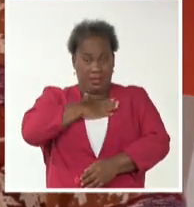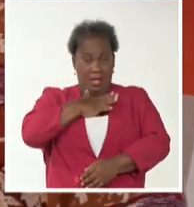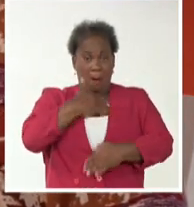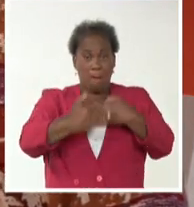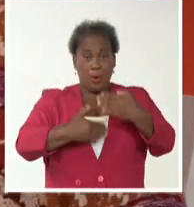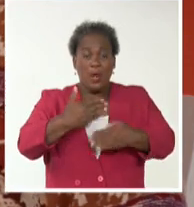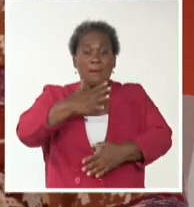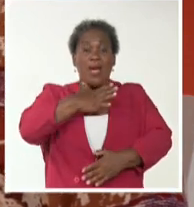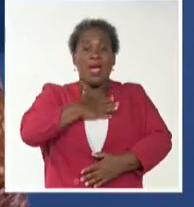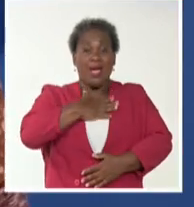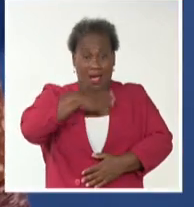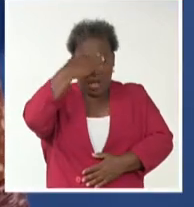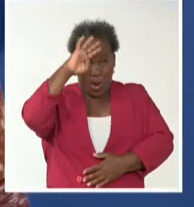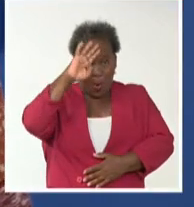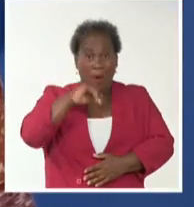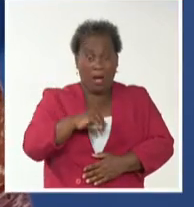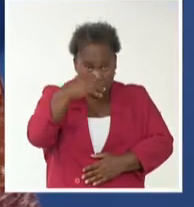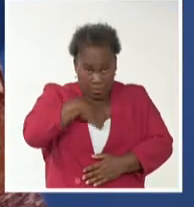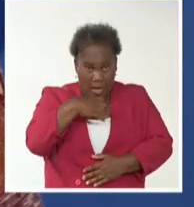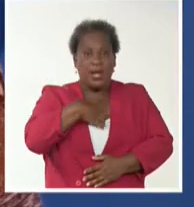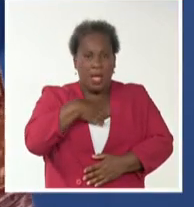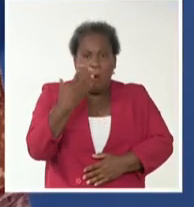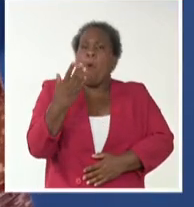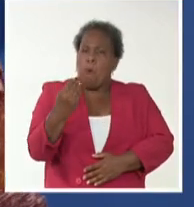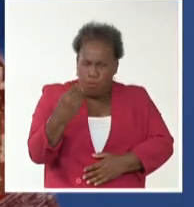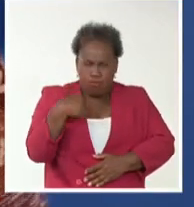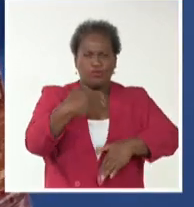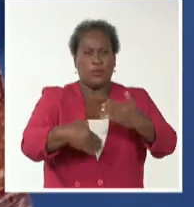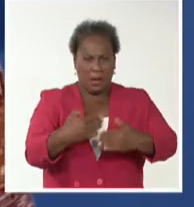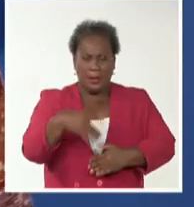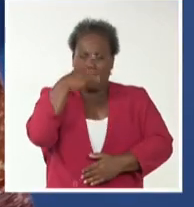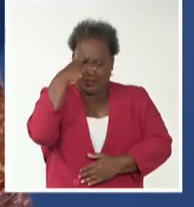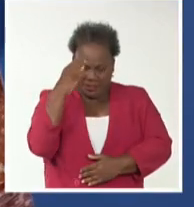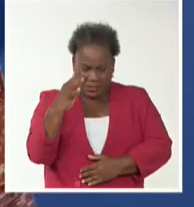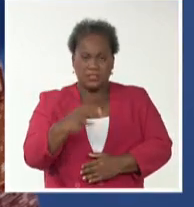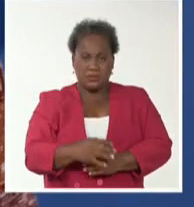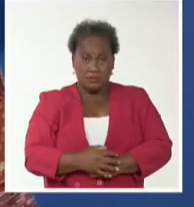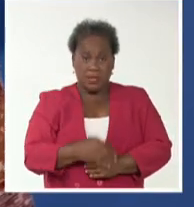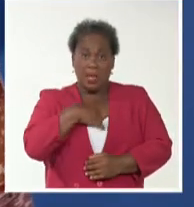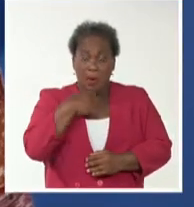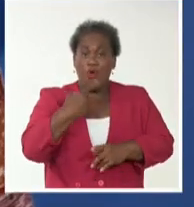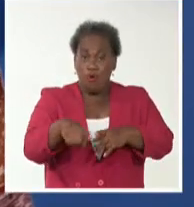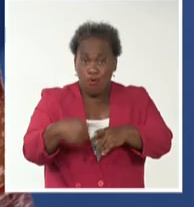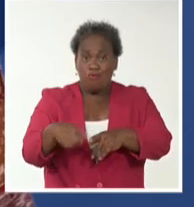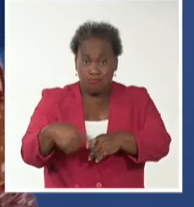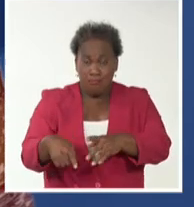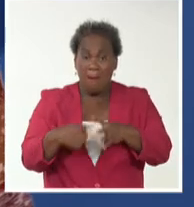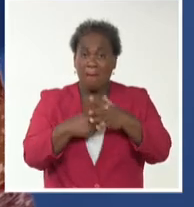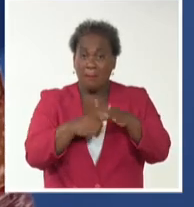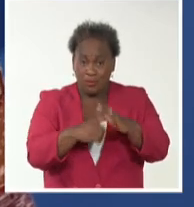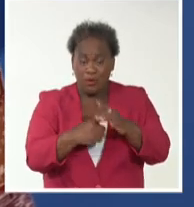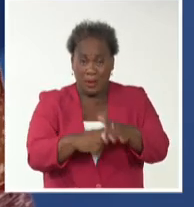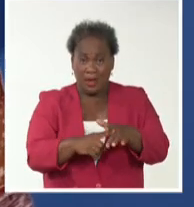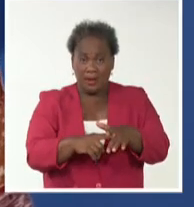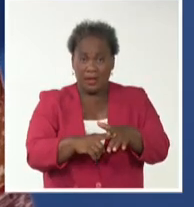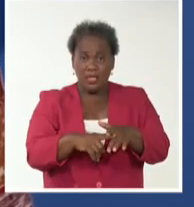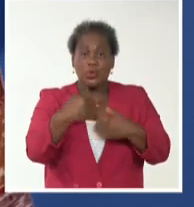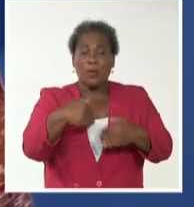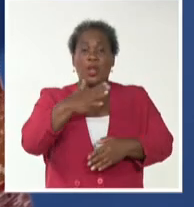problemas, porque tenemos efectivamente muchos problemas y muchas cosas que mejorar y que resolver, son los